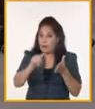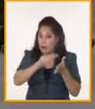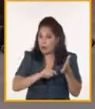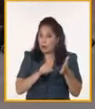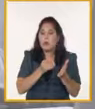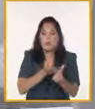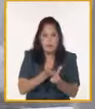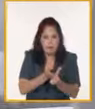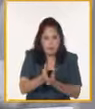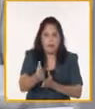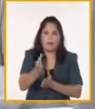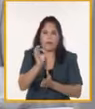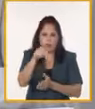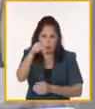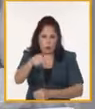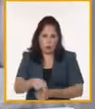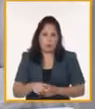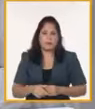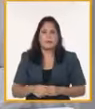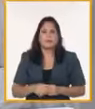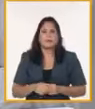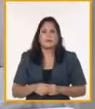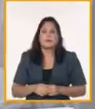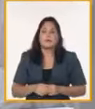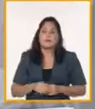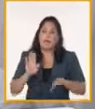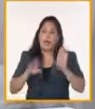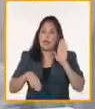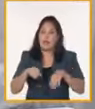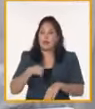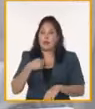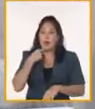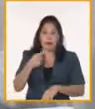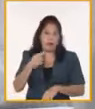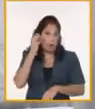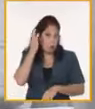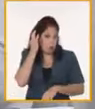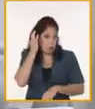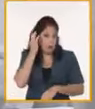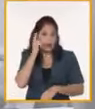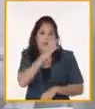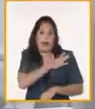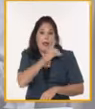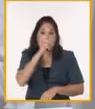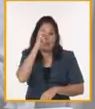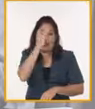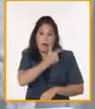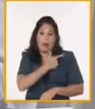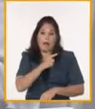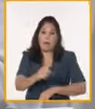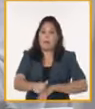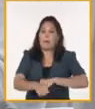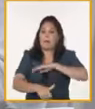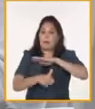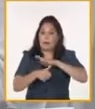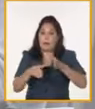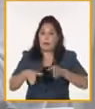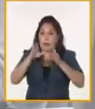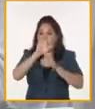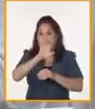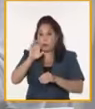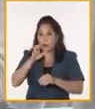mantenerse como hoy a veces yo le digo a la compañera lazar Mercedes que ya fue nombrada como presidente del instituto a mí